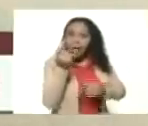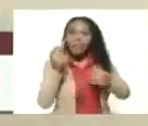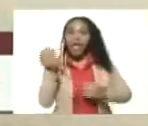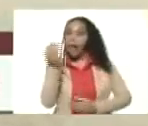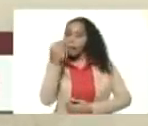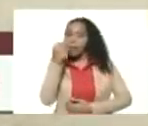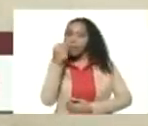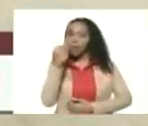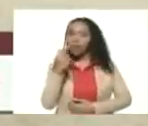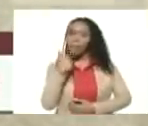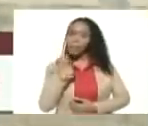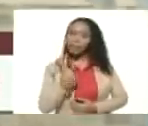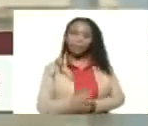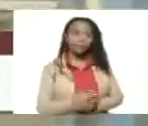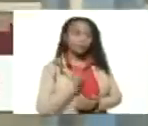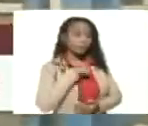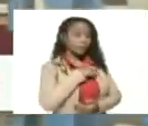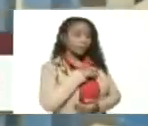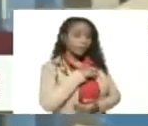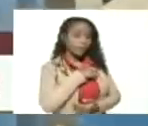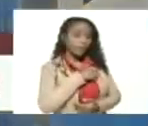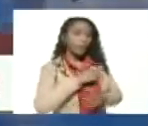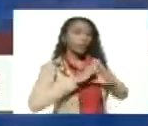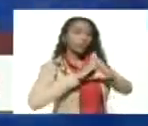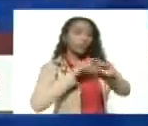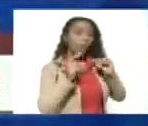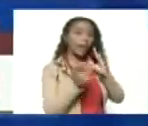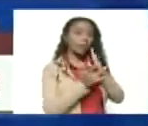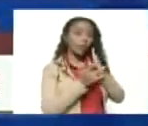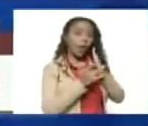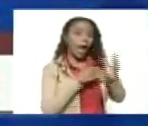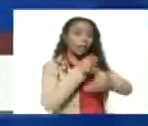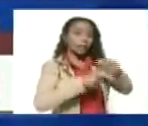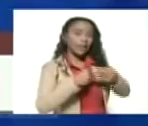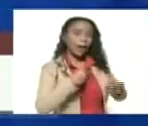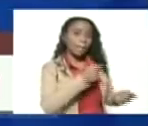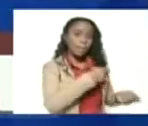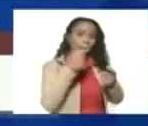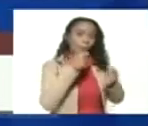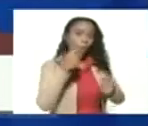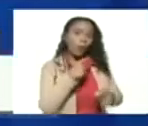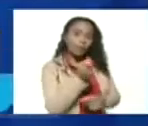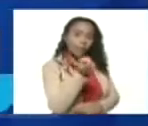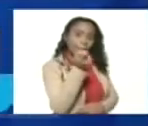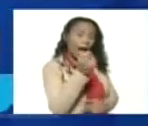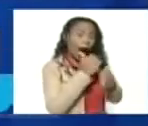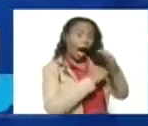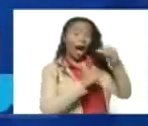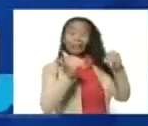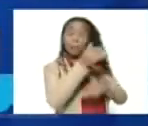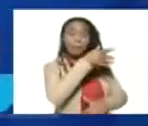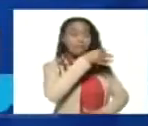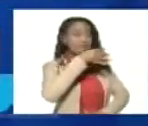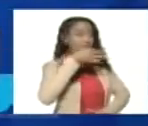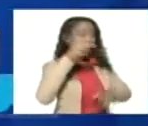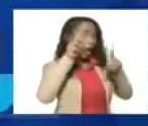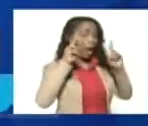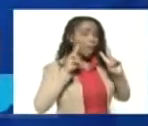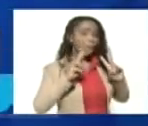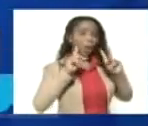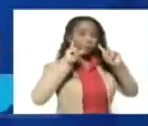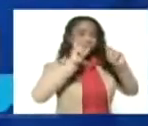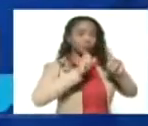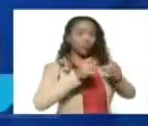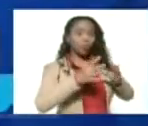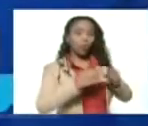¿Qué me dice Margaret? Nosotros tenemos toda la tecnología para ser exportadores de semillas de la altísima calidad. Podemos garantizar la